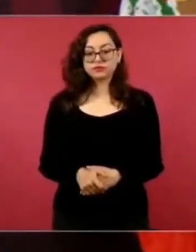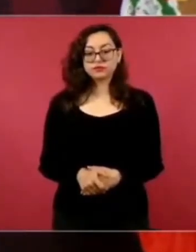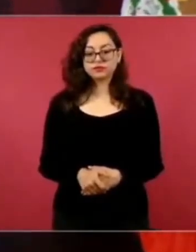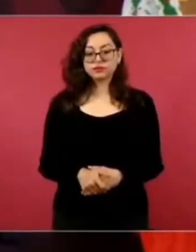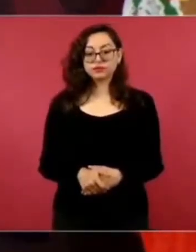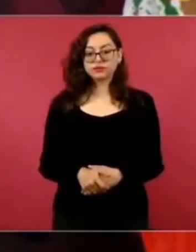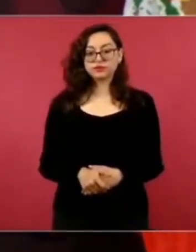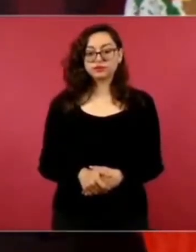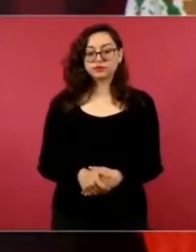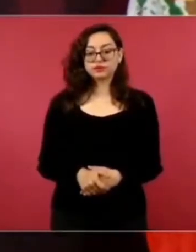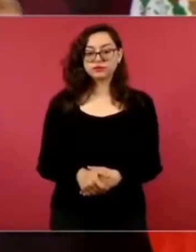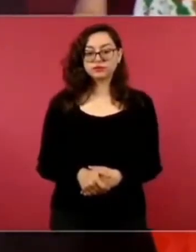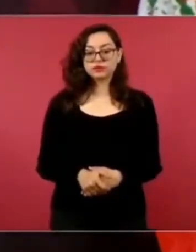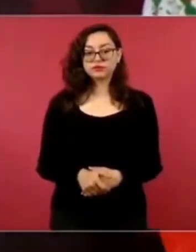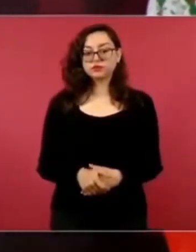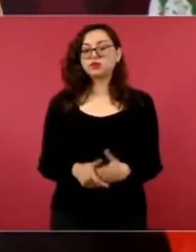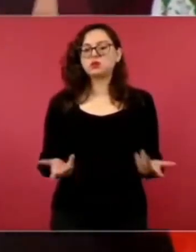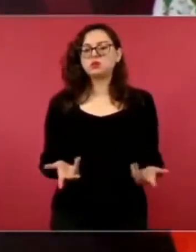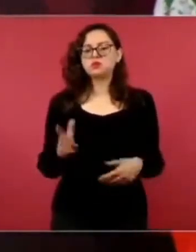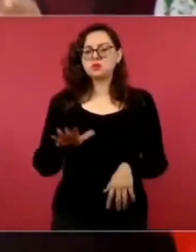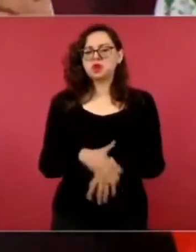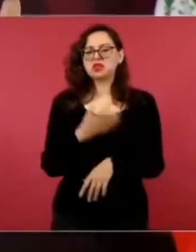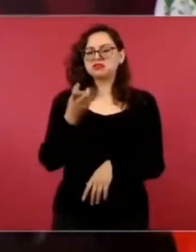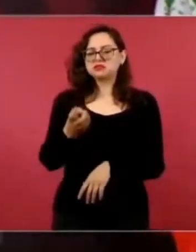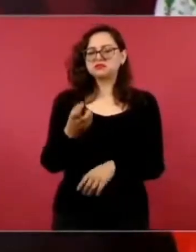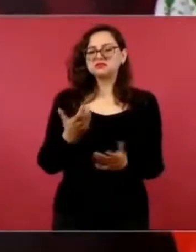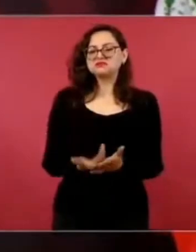Por eso no cuidaban nada